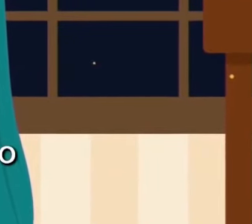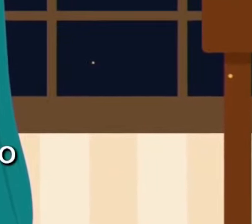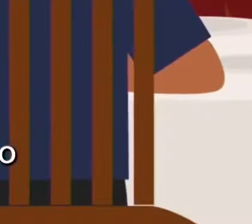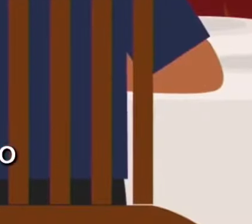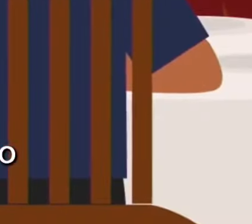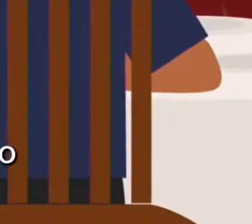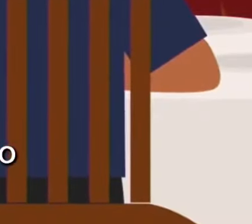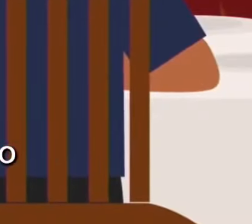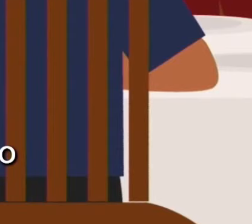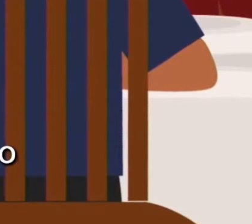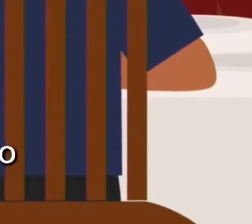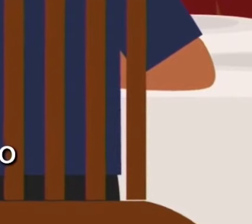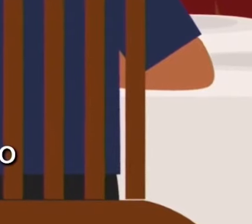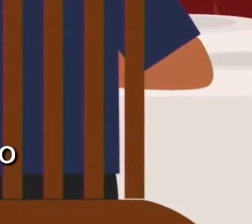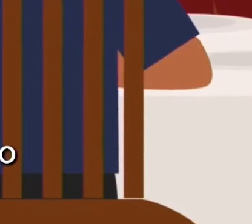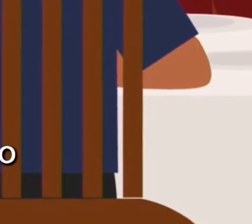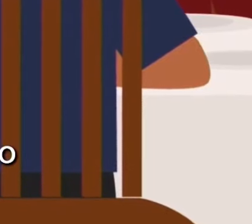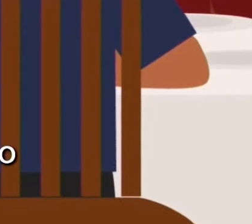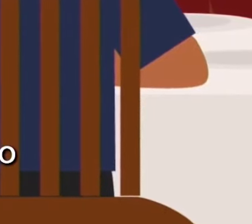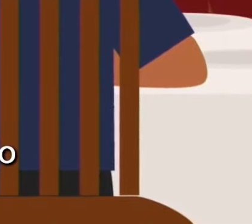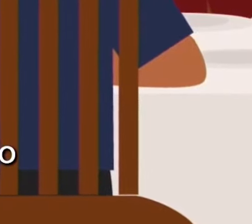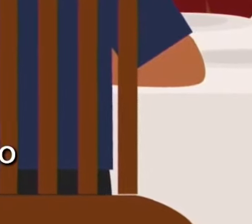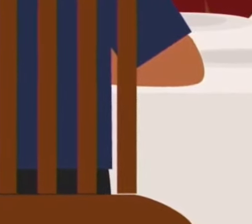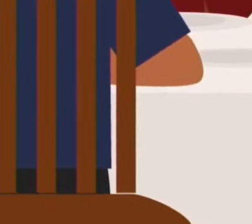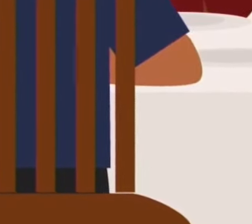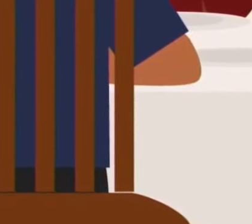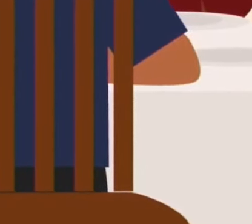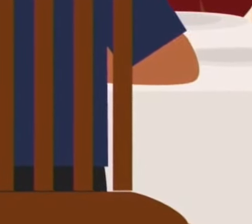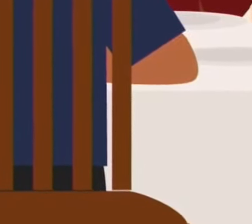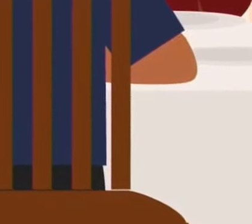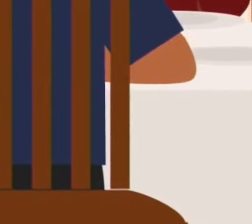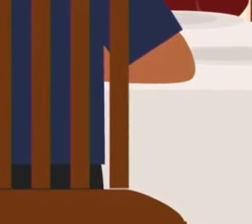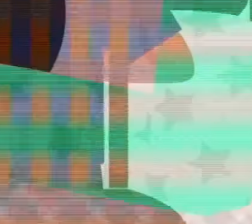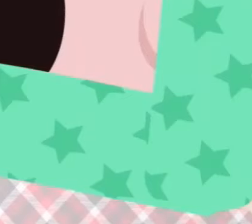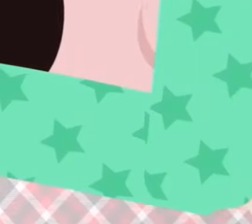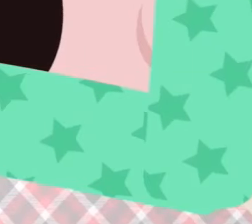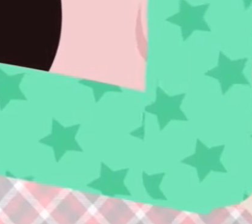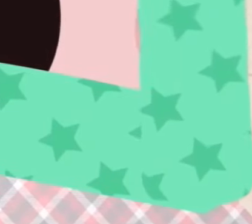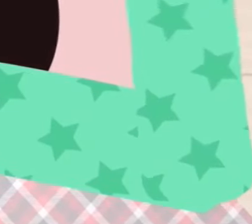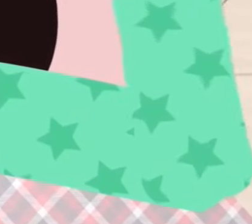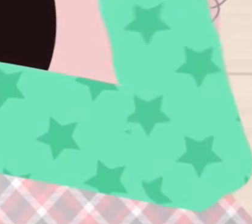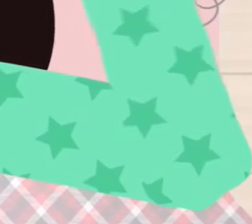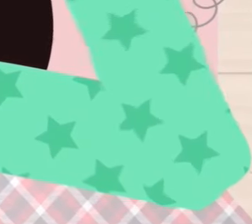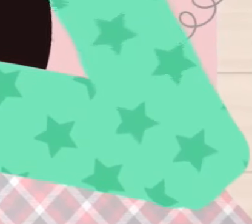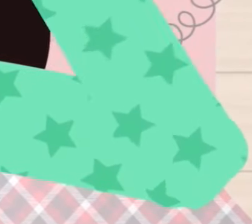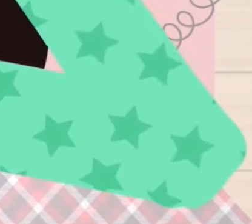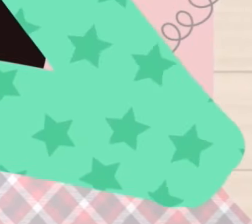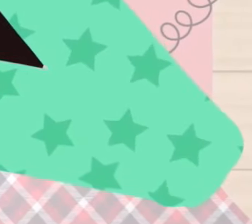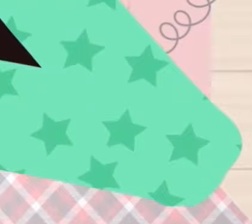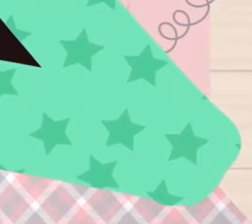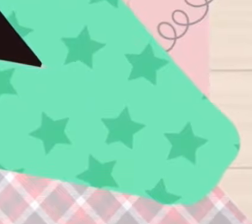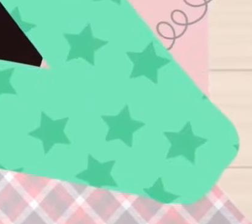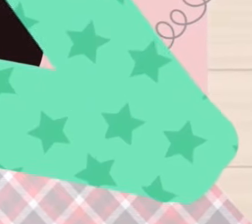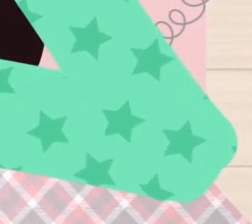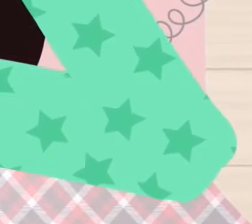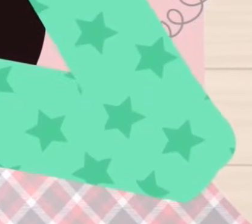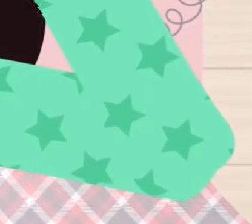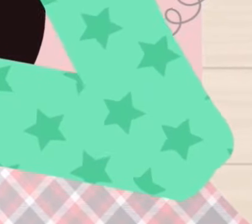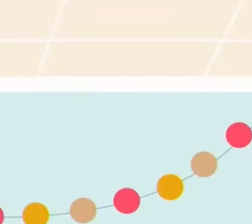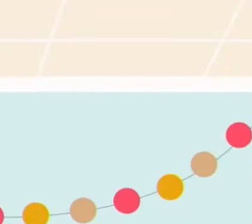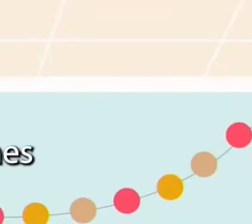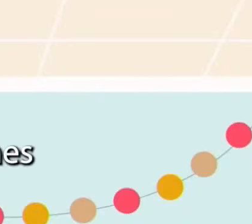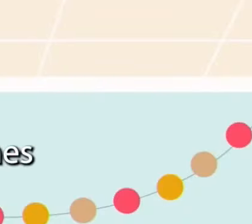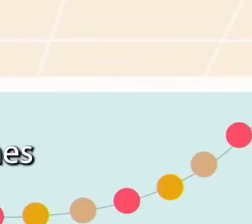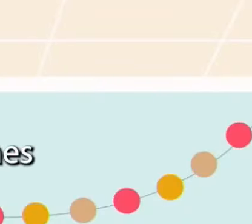Sobre sus dolores de cuerpo y concluyen que Marta necesita un nuevo colchón. A la mañana siguiente, Marta despierta y revisa